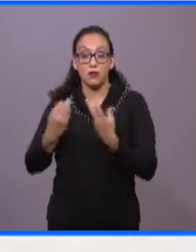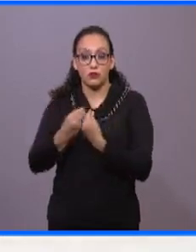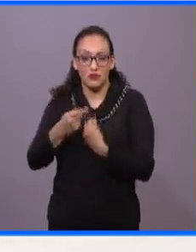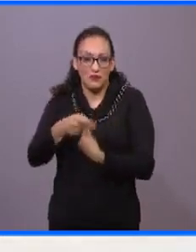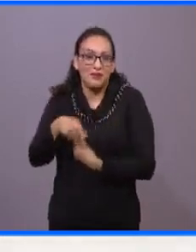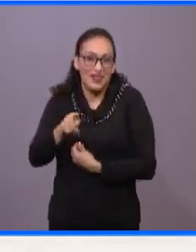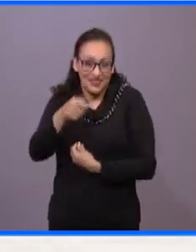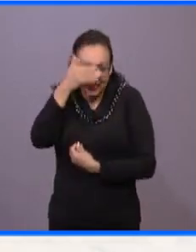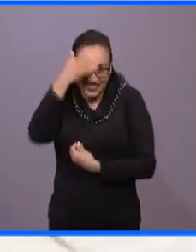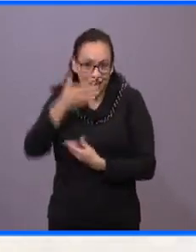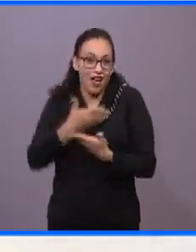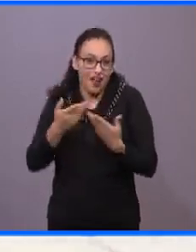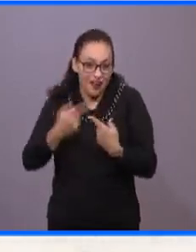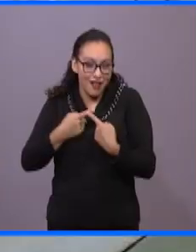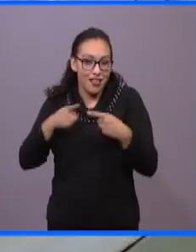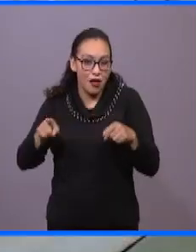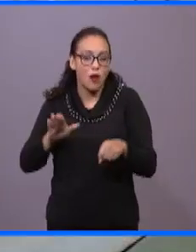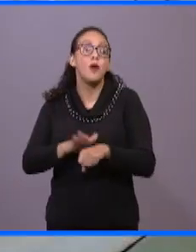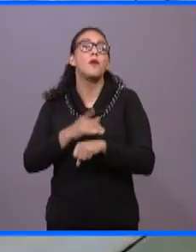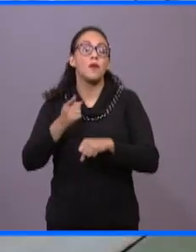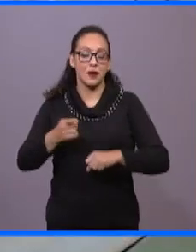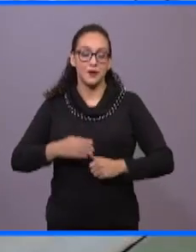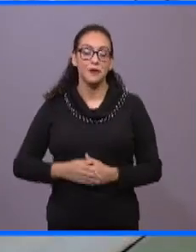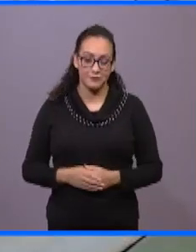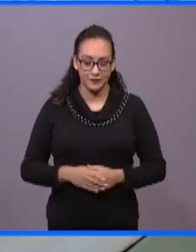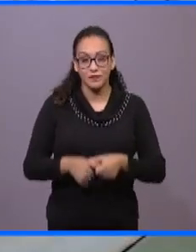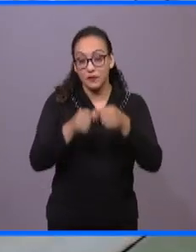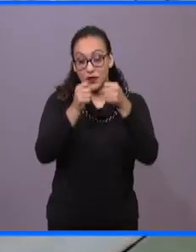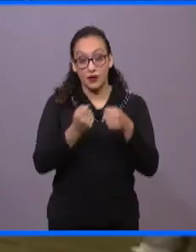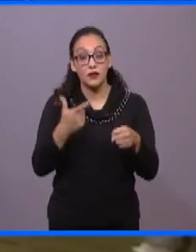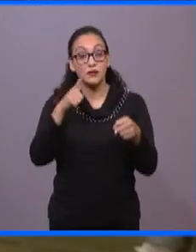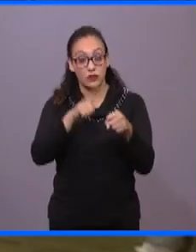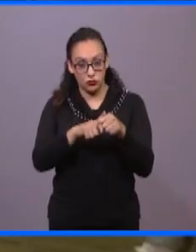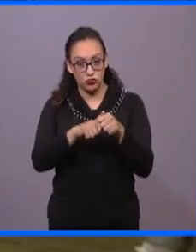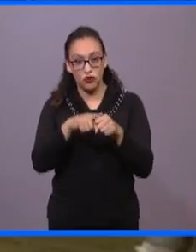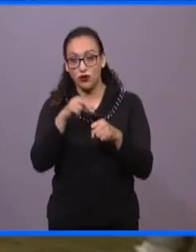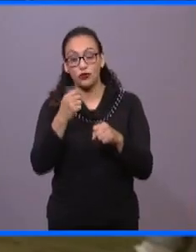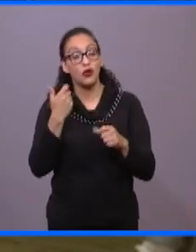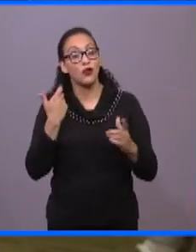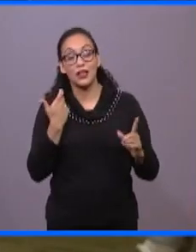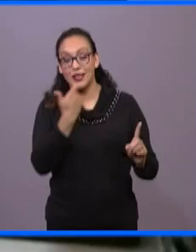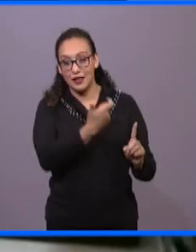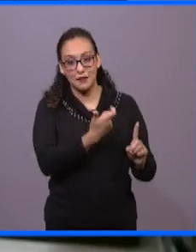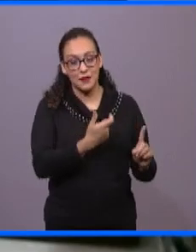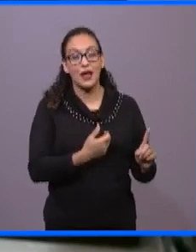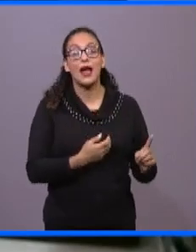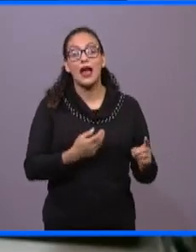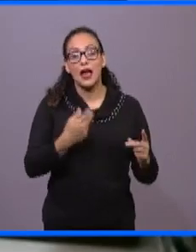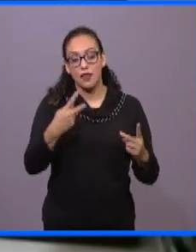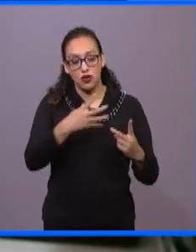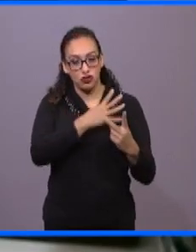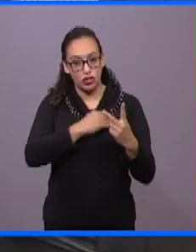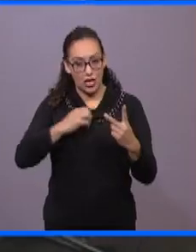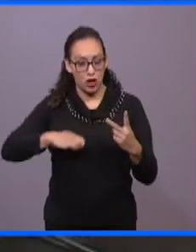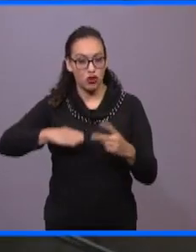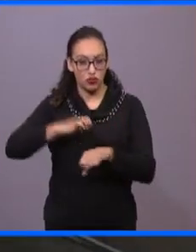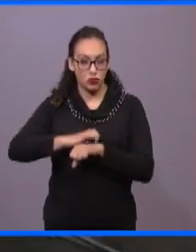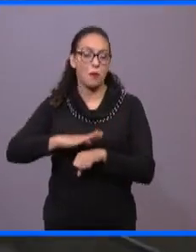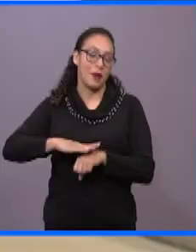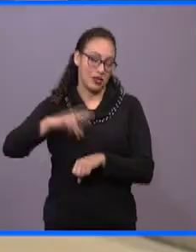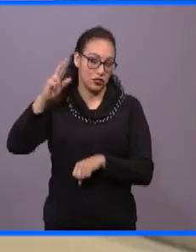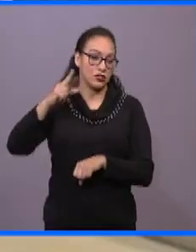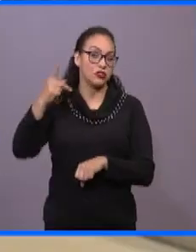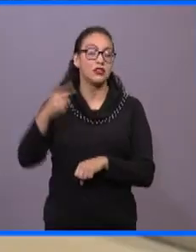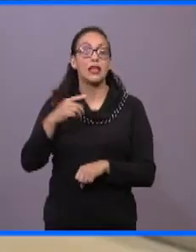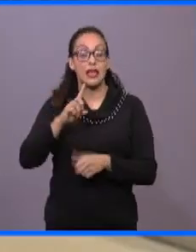es distinta. El asunto derivó de la negativa del Seguro Social de conceder la pensión de viudez y a los 2 hijos mayores con discapacidad